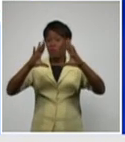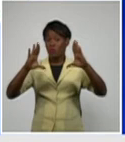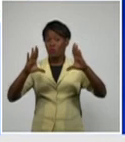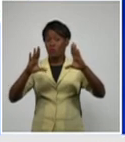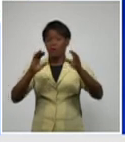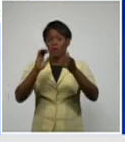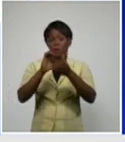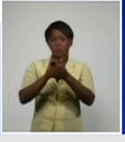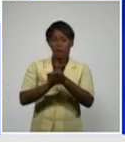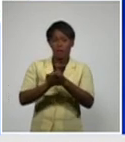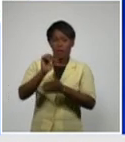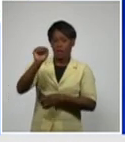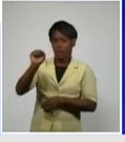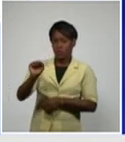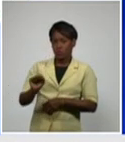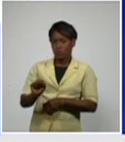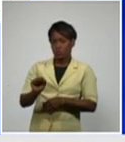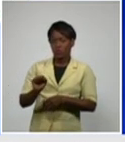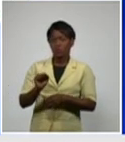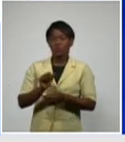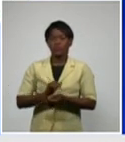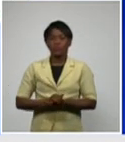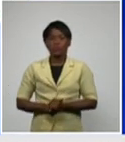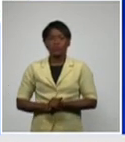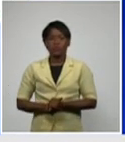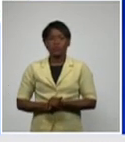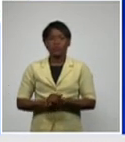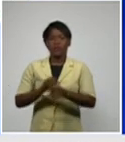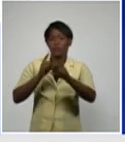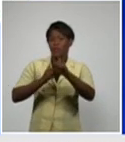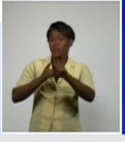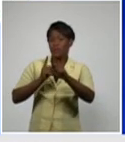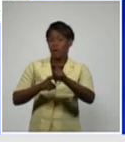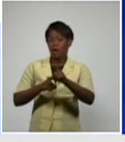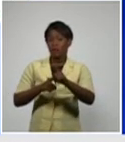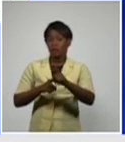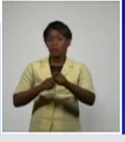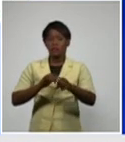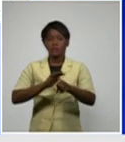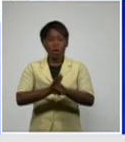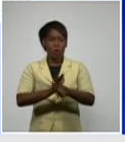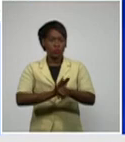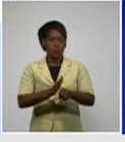Sur, Quibicán, San José de las Lajas, Nueva Paz y